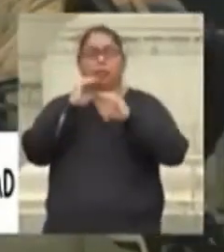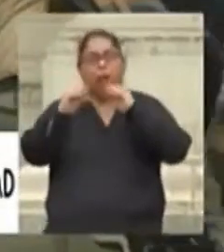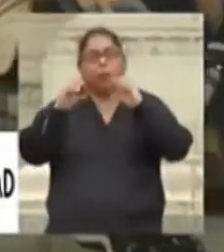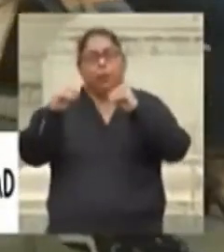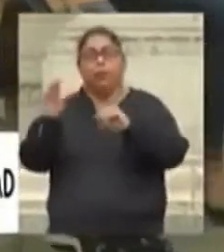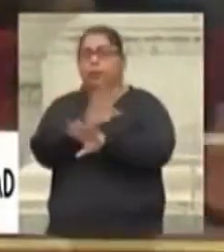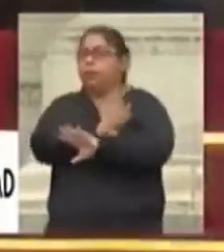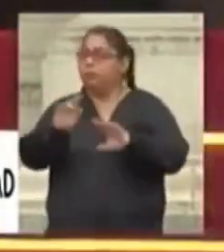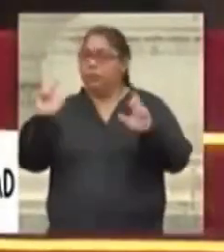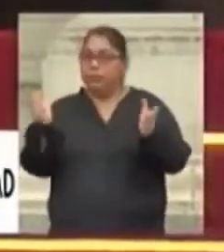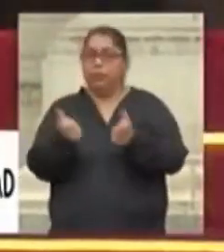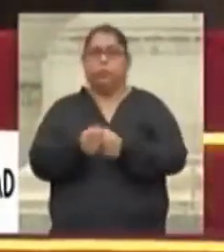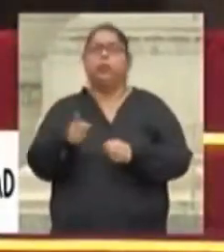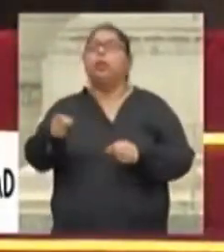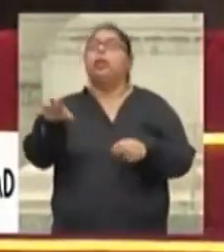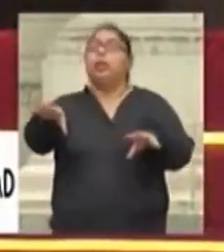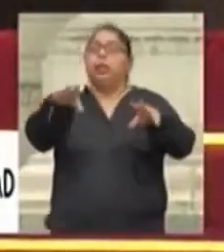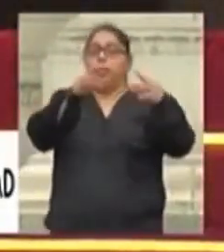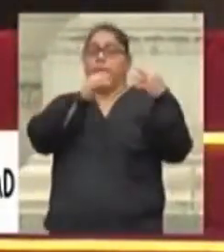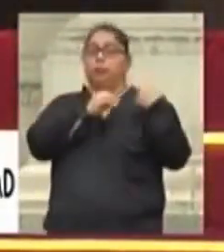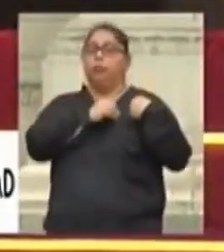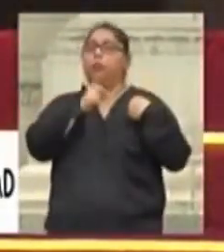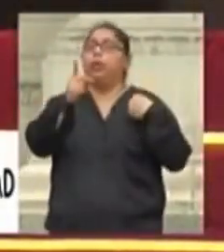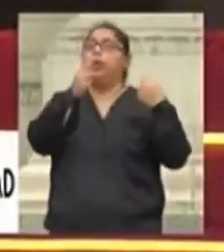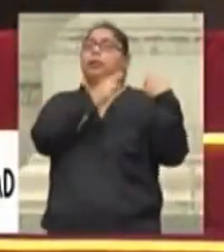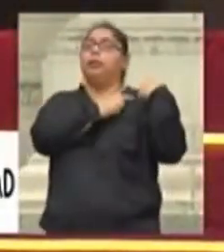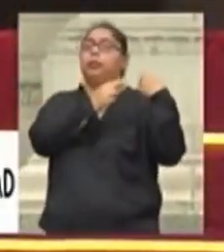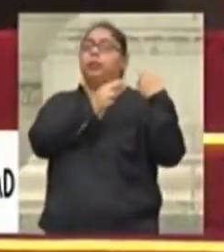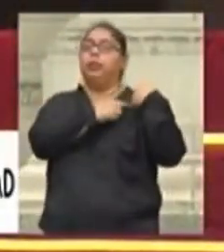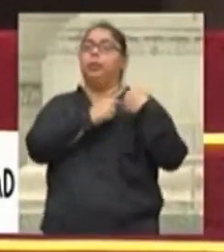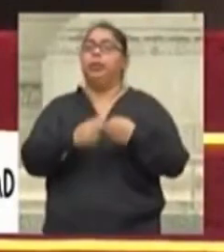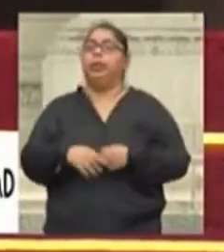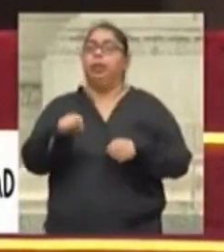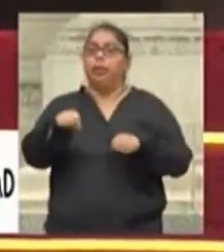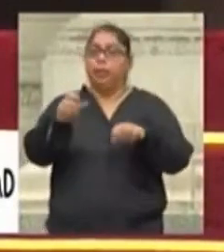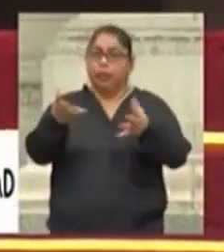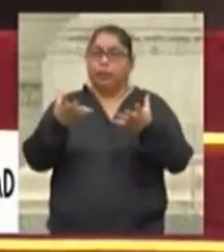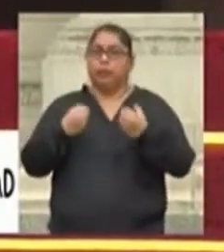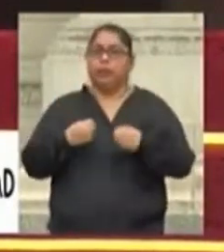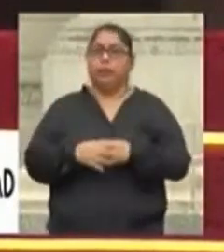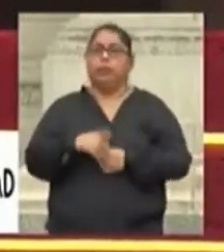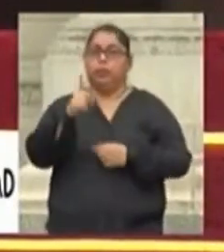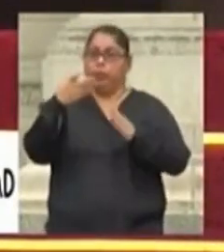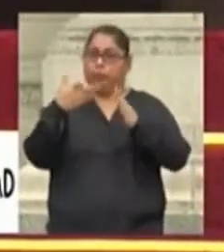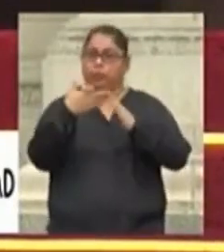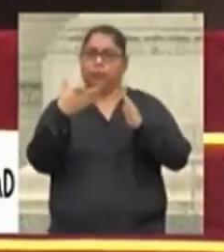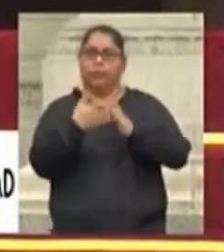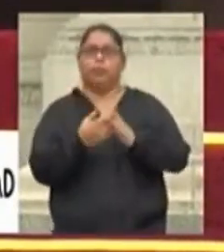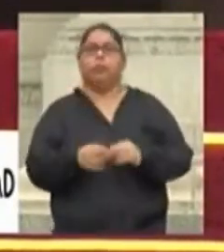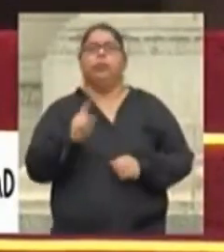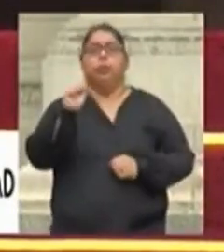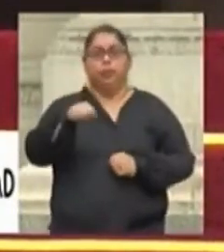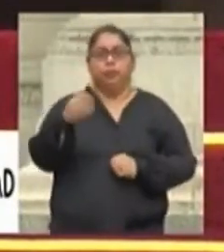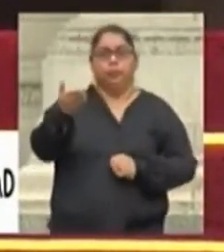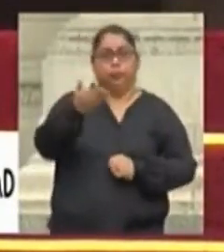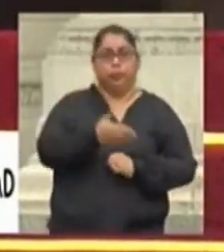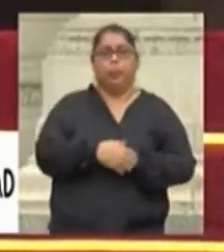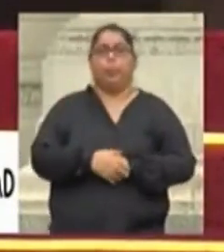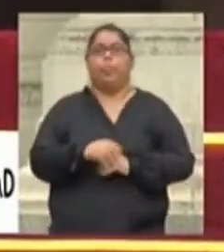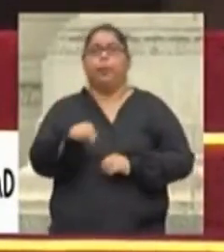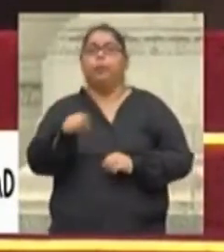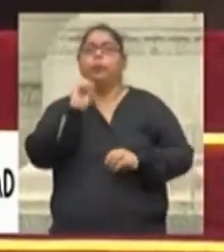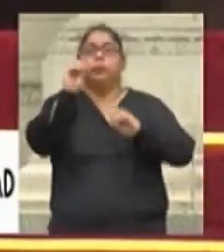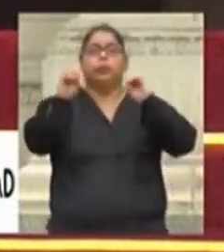de discursos basta de reuniones tienen que asumir una responsabilidad y tienen que estar ejerciendo las funciones derechos que les compete